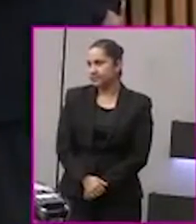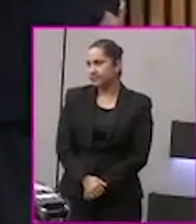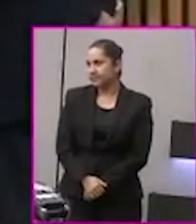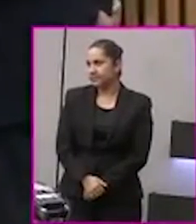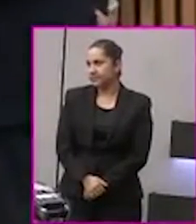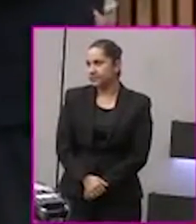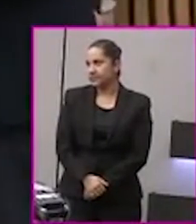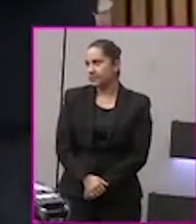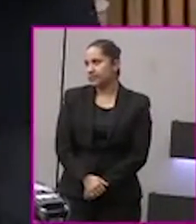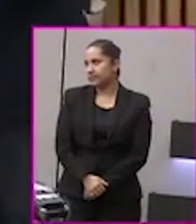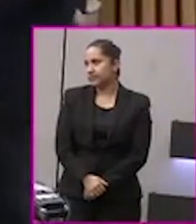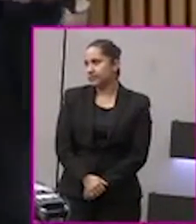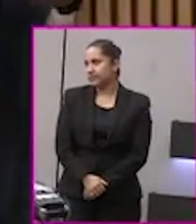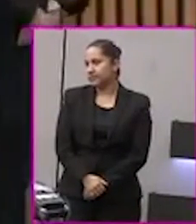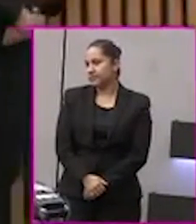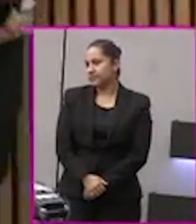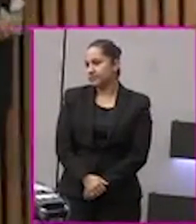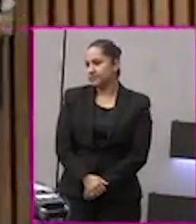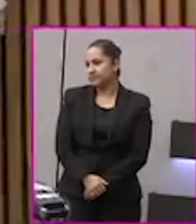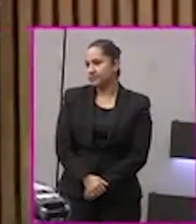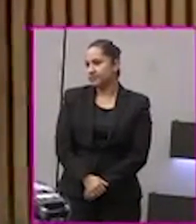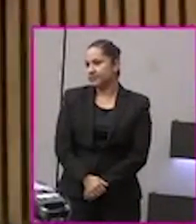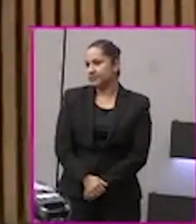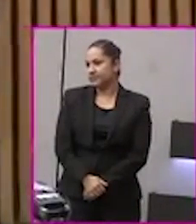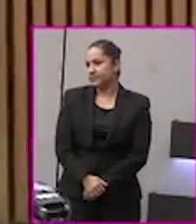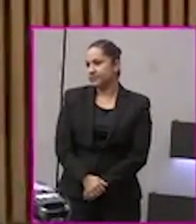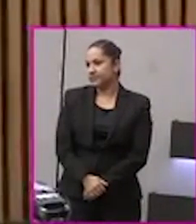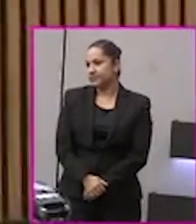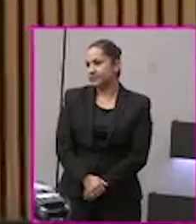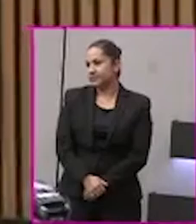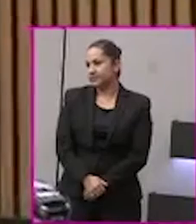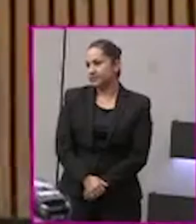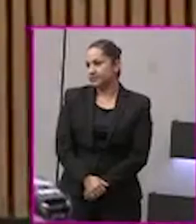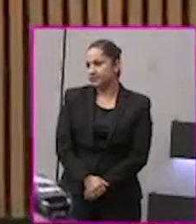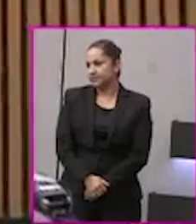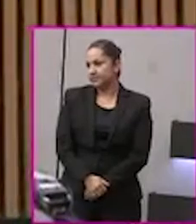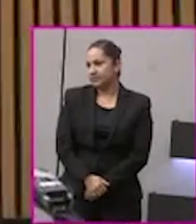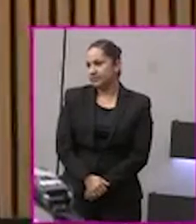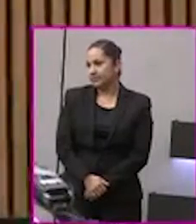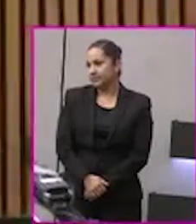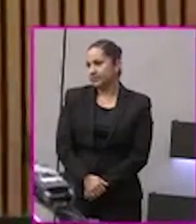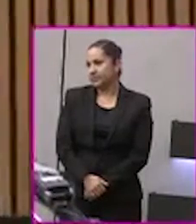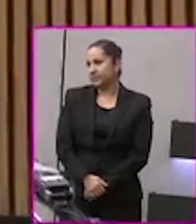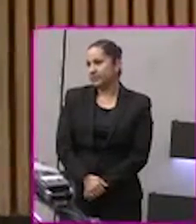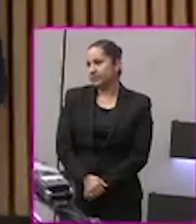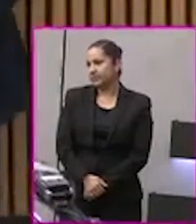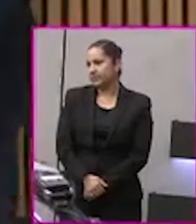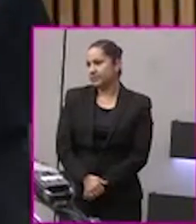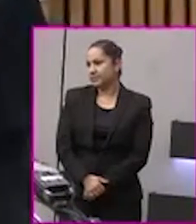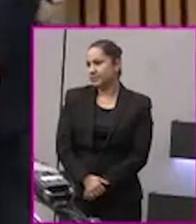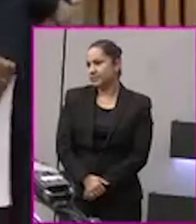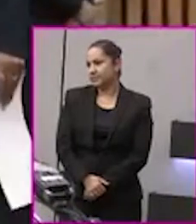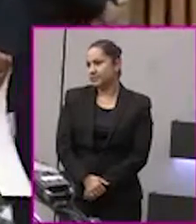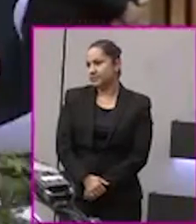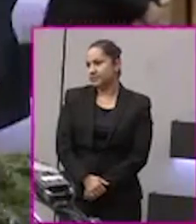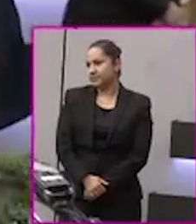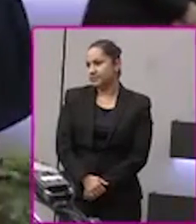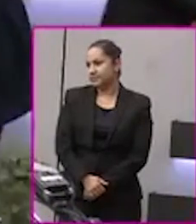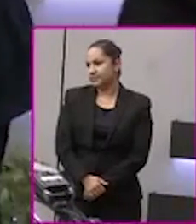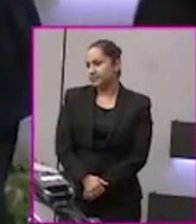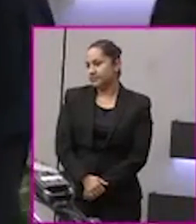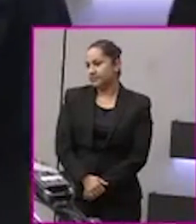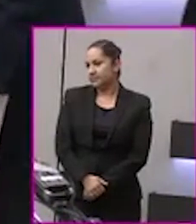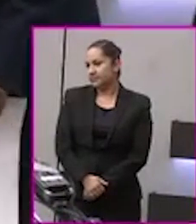que se debe trabajar sobre una serie de alternativas técnicas bajo la guía y la sugerencia de los expertos para evitar la tensión que existe entre